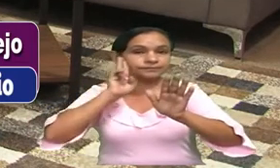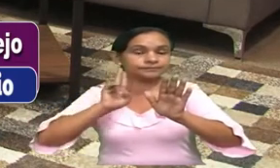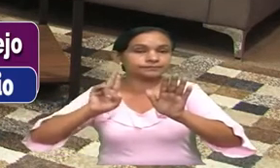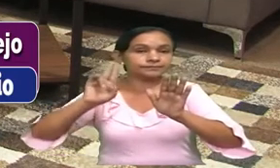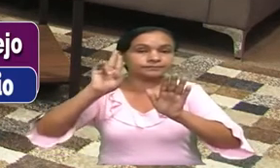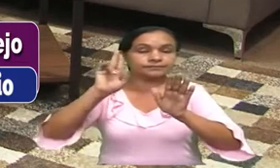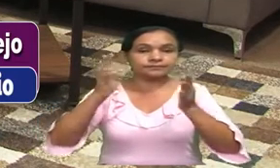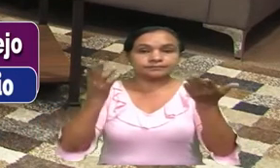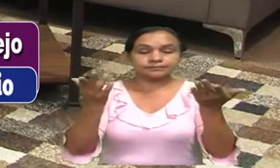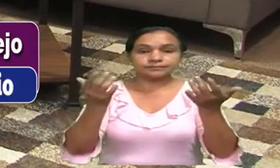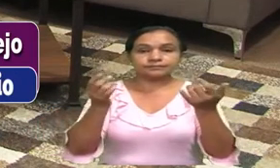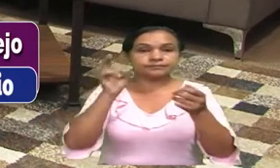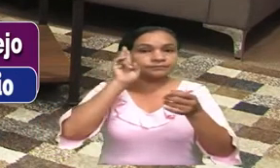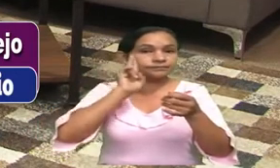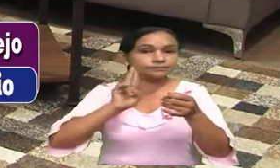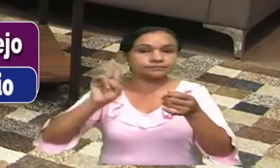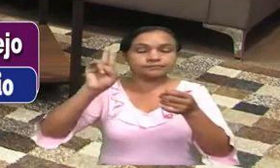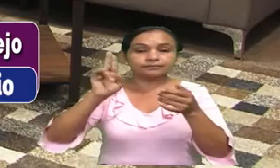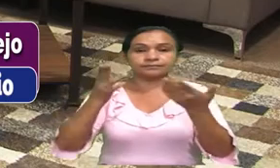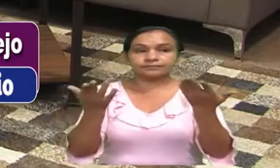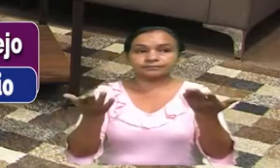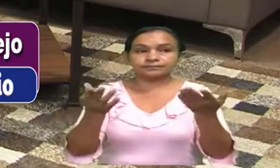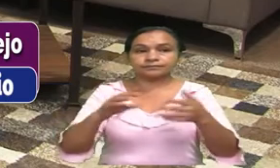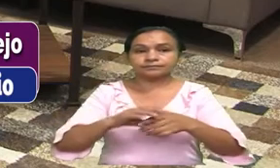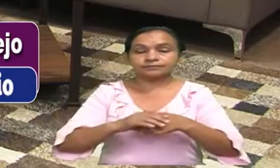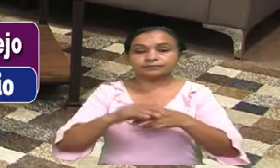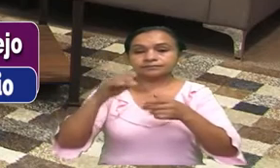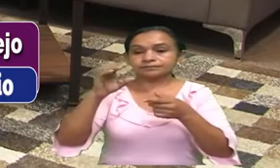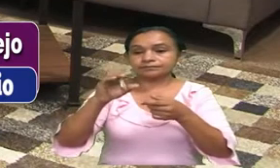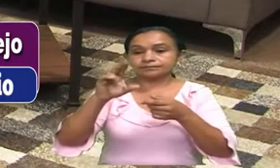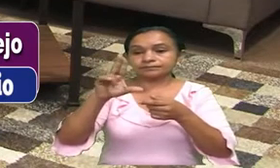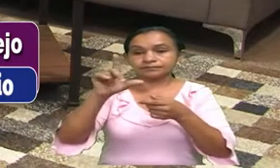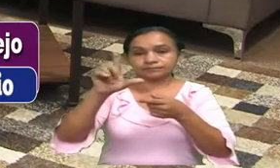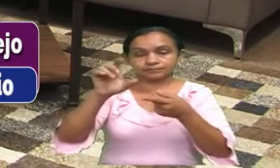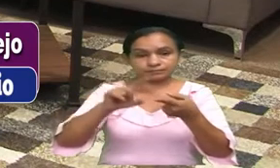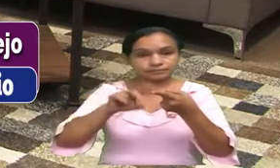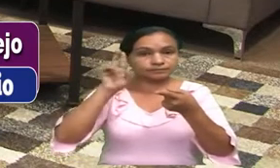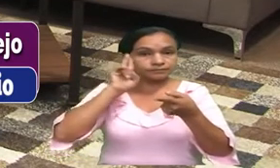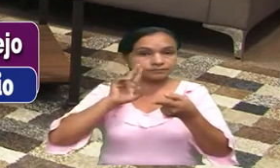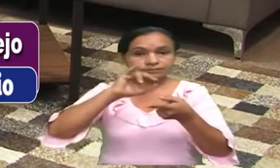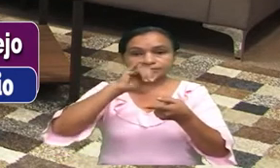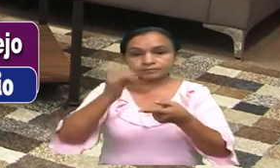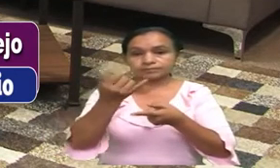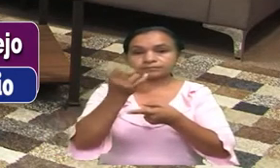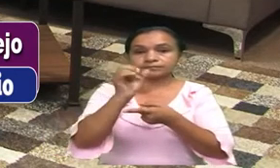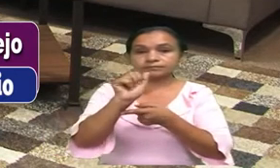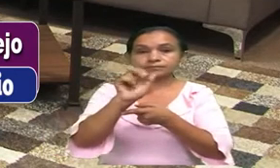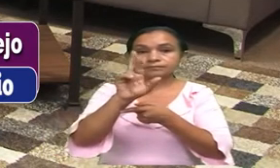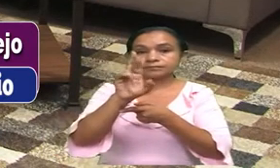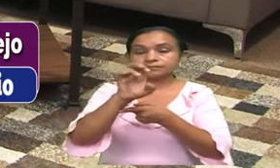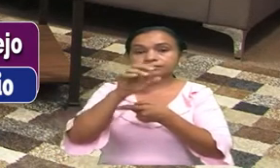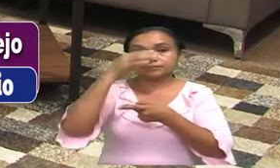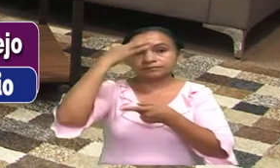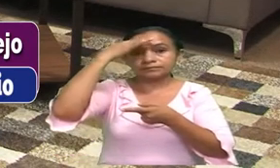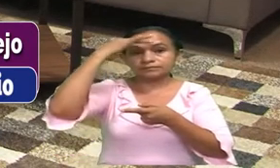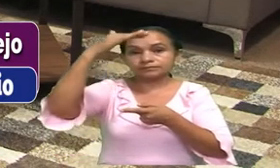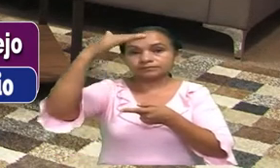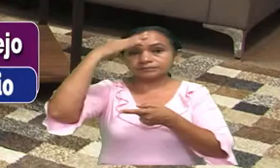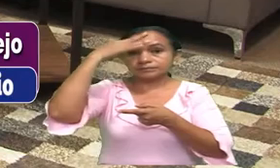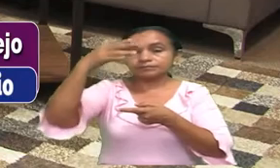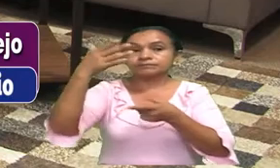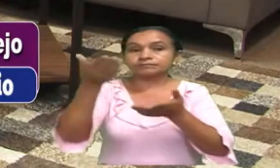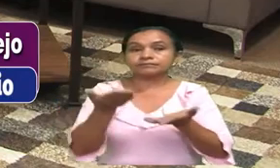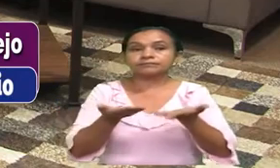de la Universidad Autónoma Juárez, de la Universidad Juárez Autónoma de Tabasco, okay. que presentó también